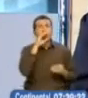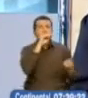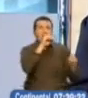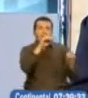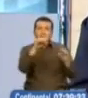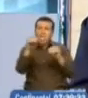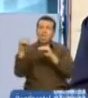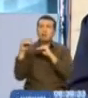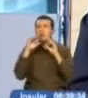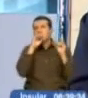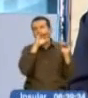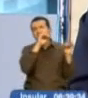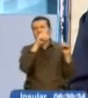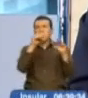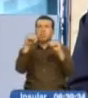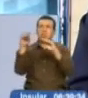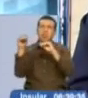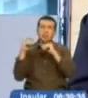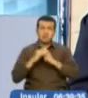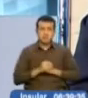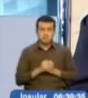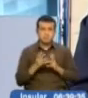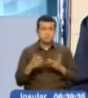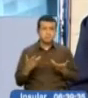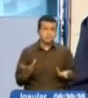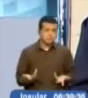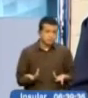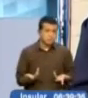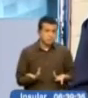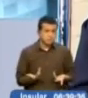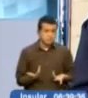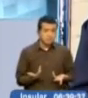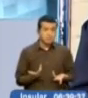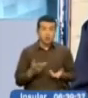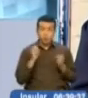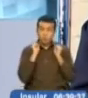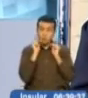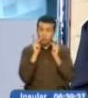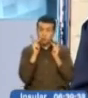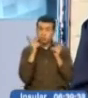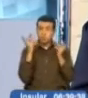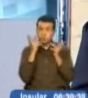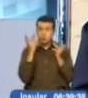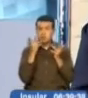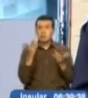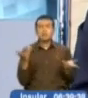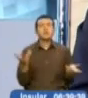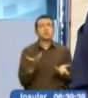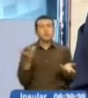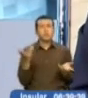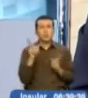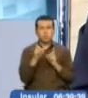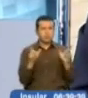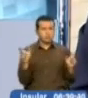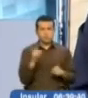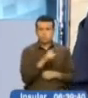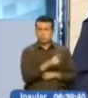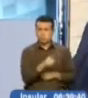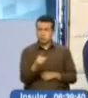chismografía política, que quiere construir oportunidades a base del demérito de las otras